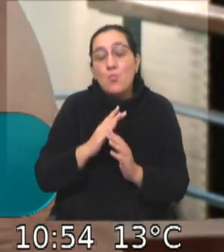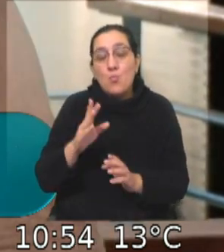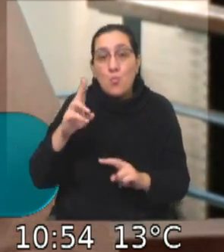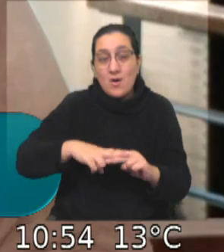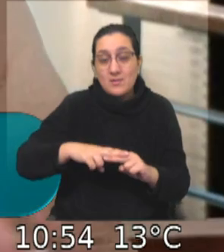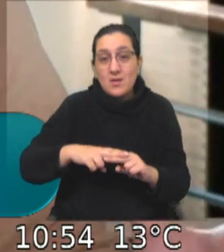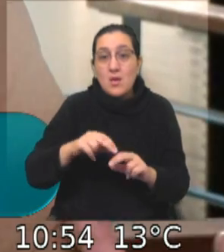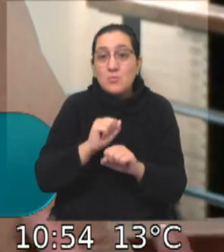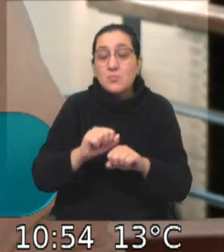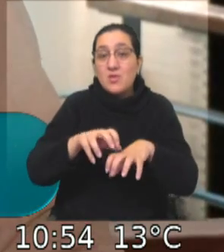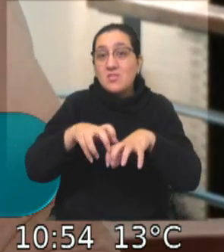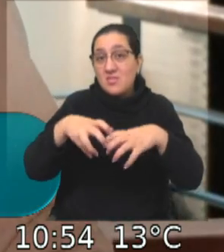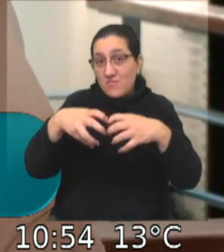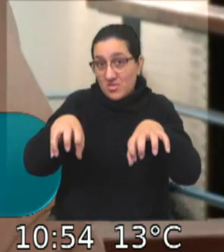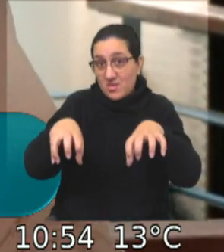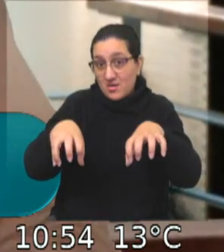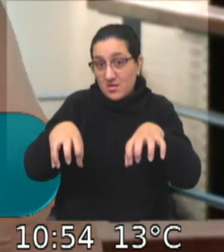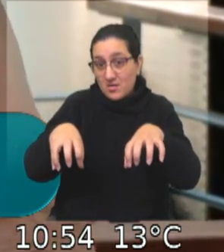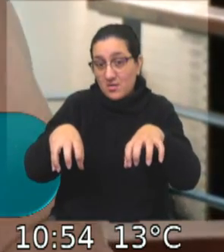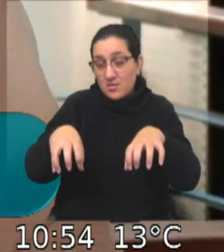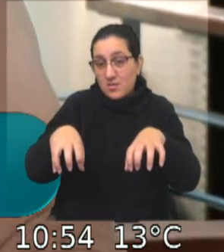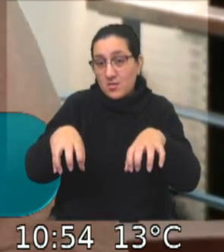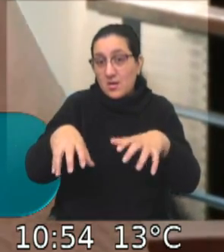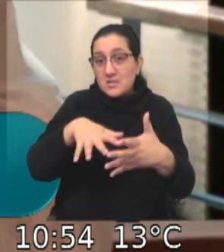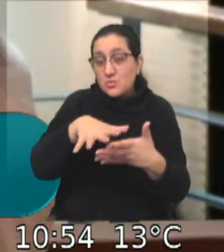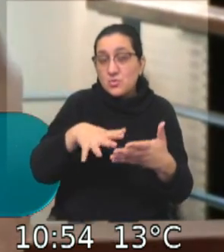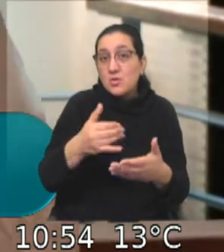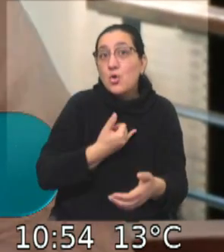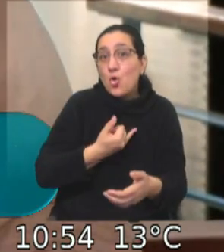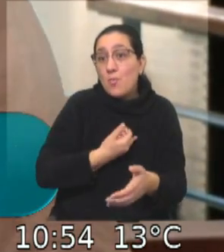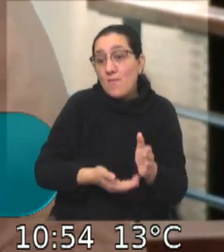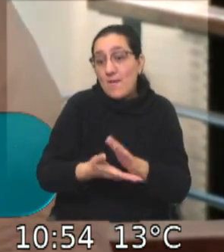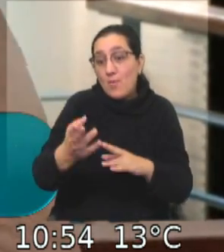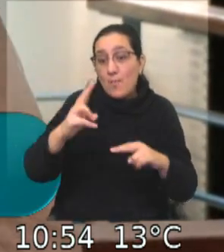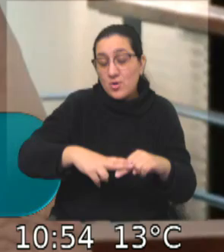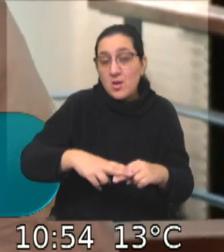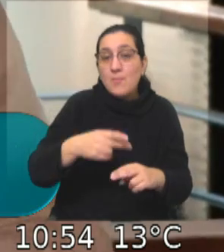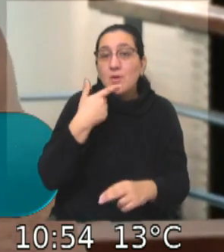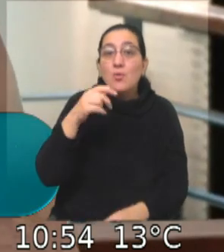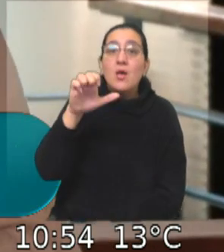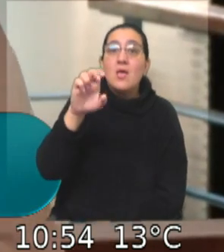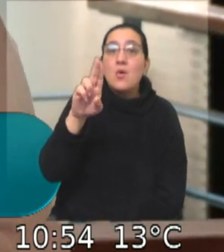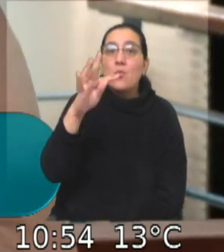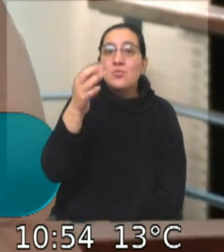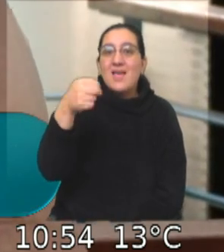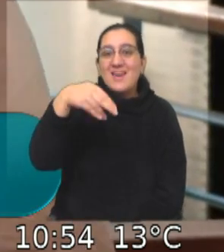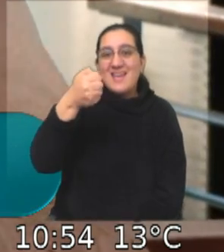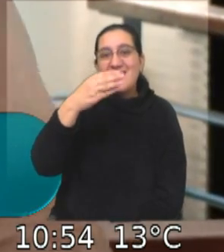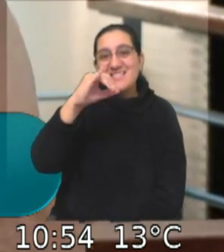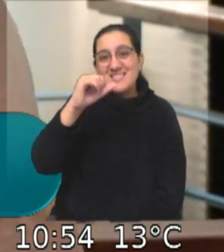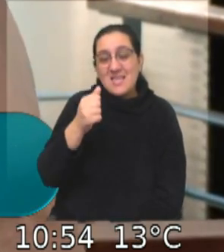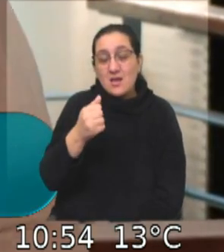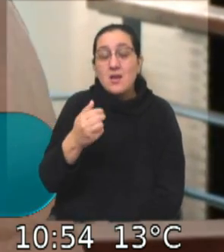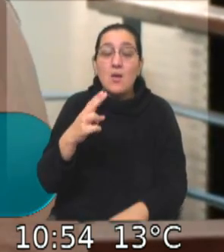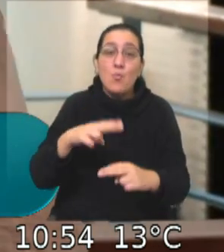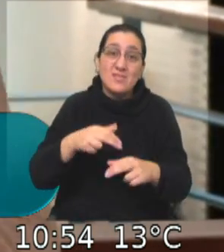la podemos dividir en lo que es el hecho mismo de morir, o cómo vamos a morir, y que ahí tenemos la eutanasia, que nosotros no tocamos mucho ese tema, el tema